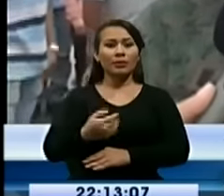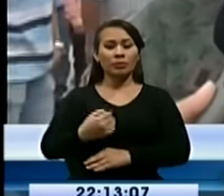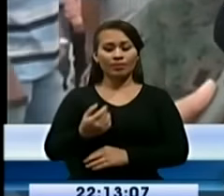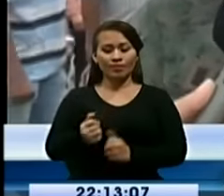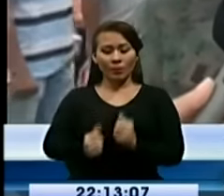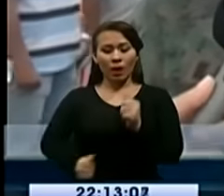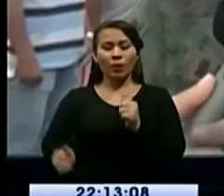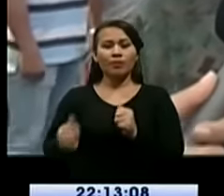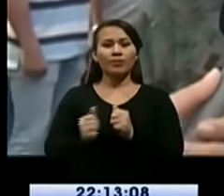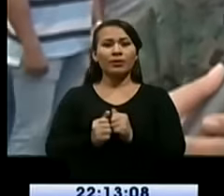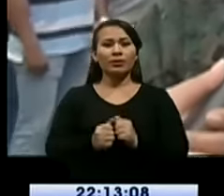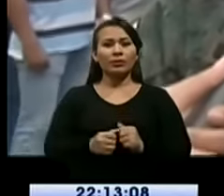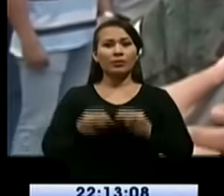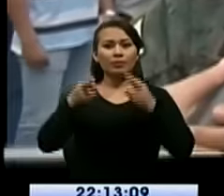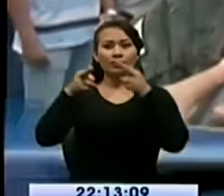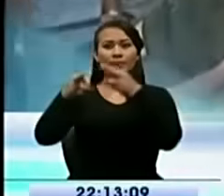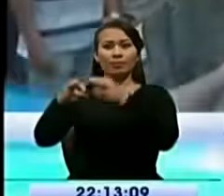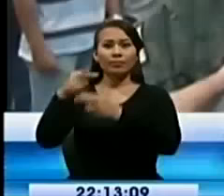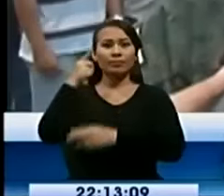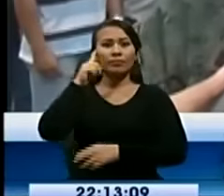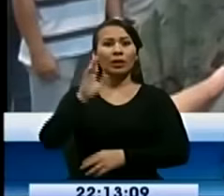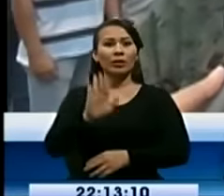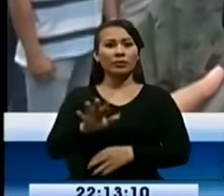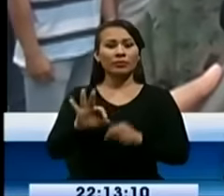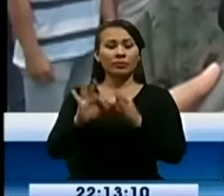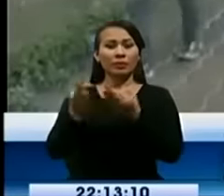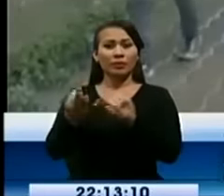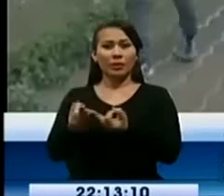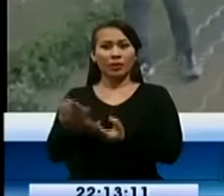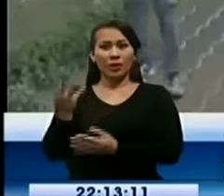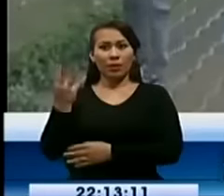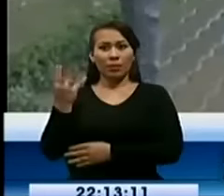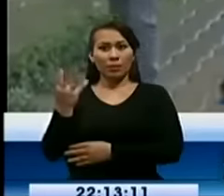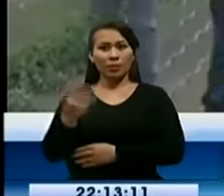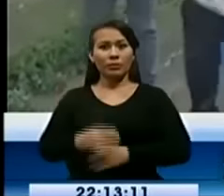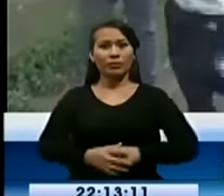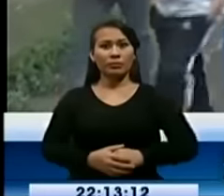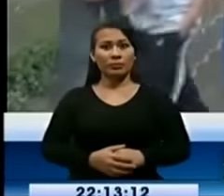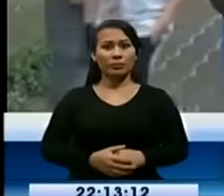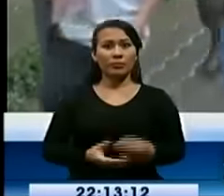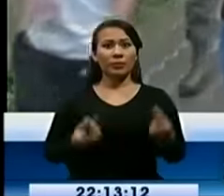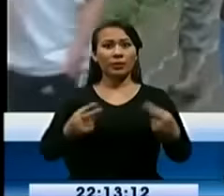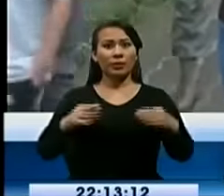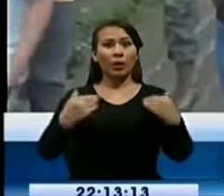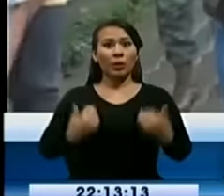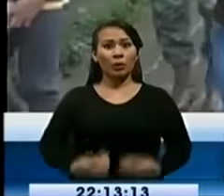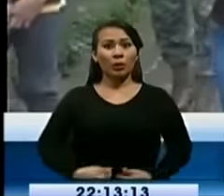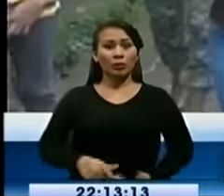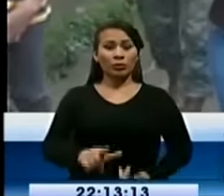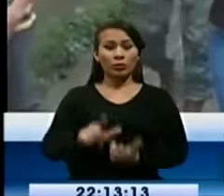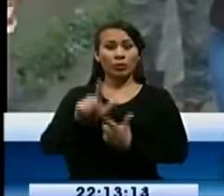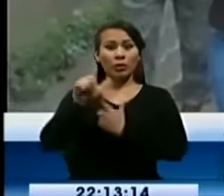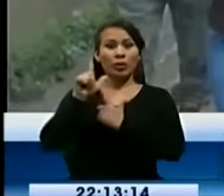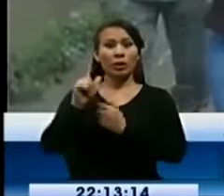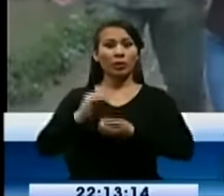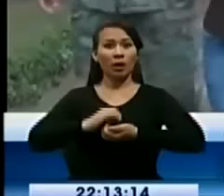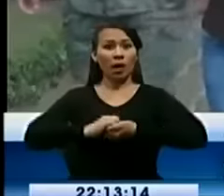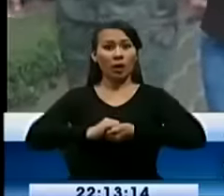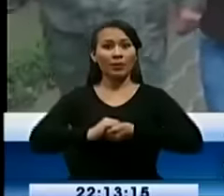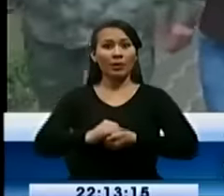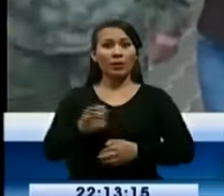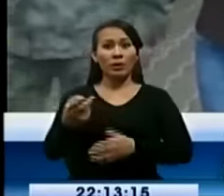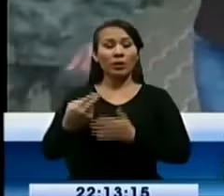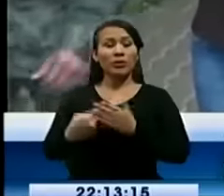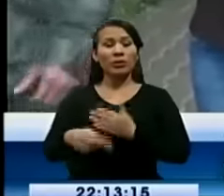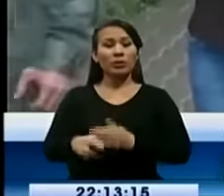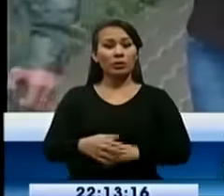él y a la familia, a la esposa, a los hijos. El cuerpo de el soldado, el amigo, el hijo de Caluma, recorrió